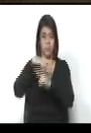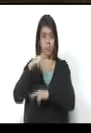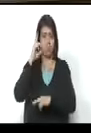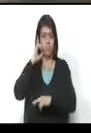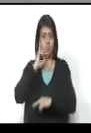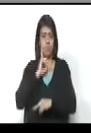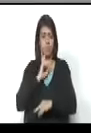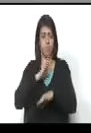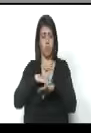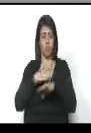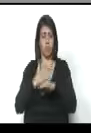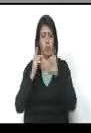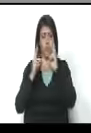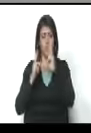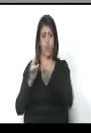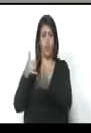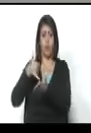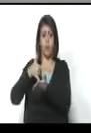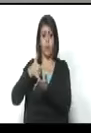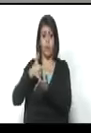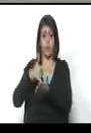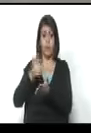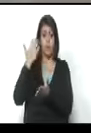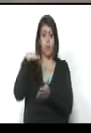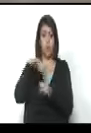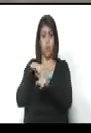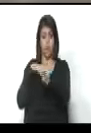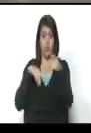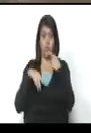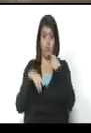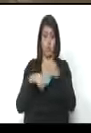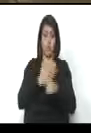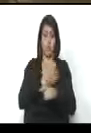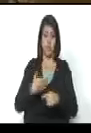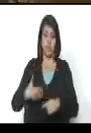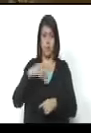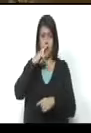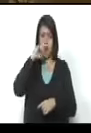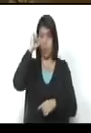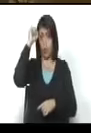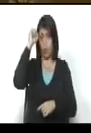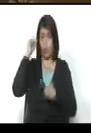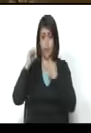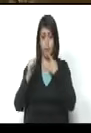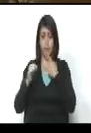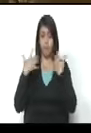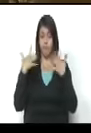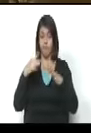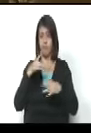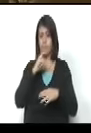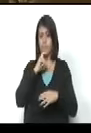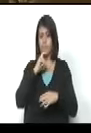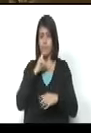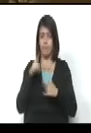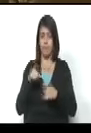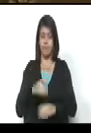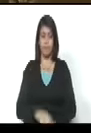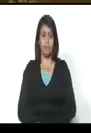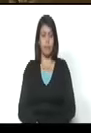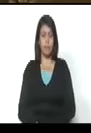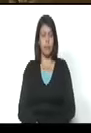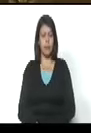Bolivariana porque vieron debilidad, según ellos, en el presidente Nicolás Maduro. Les costó caro.